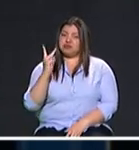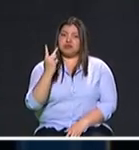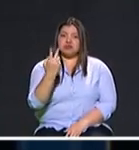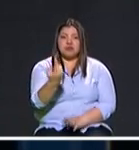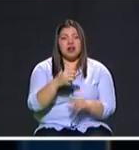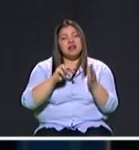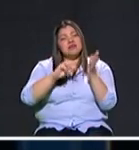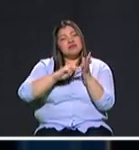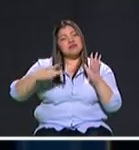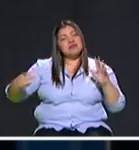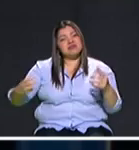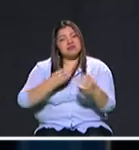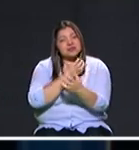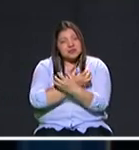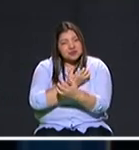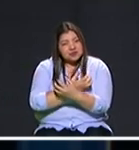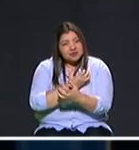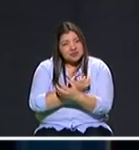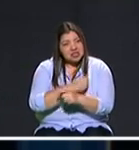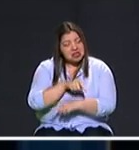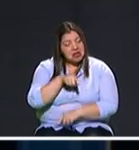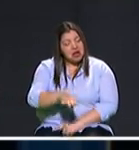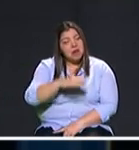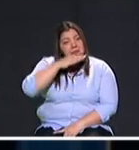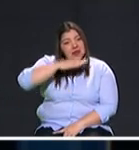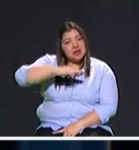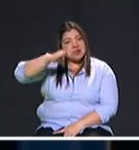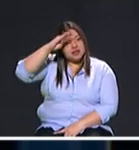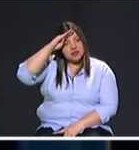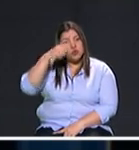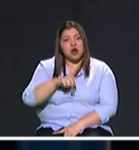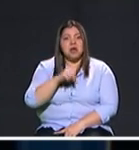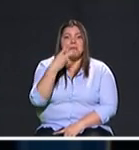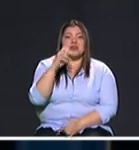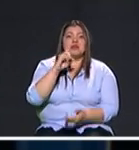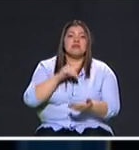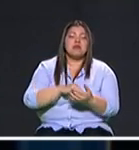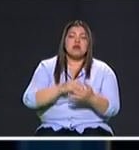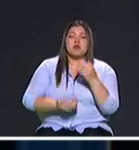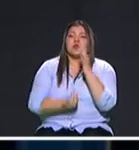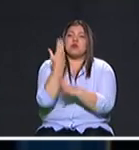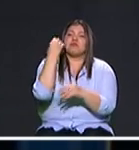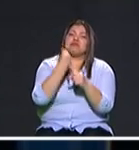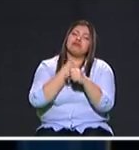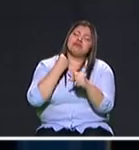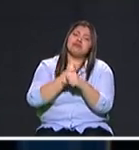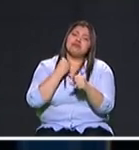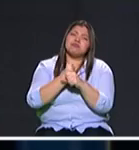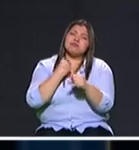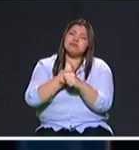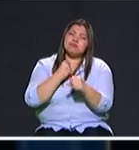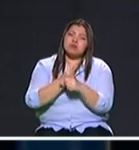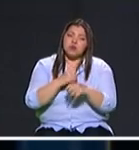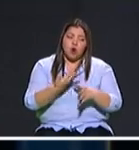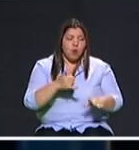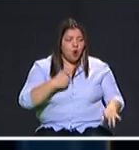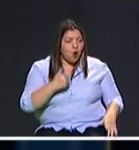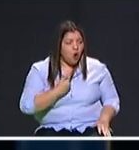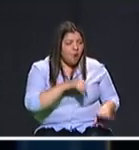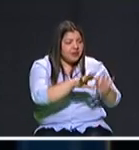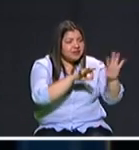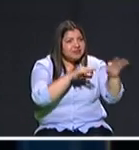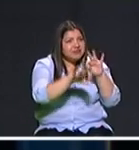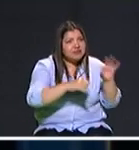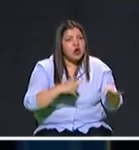a demandar con la cuarta revolución 20 mil empleos anuales a partir de 2020 como vamos a captar todos los muchachos jóvenes de medellín